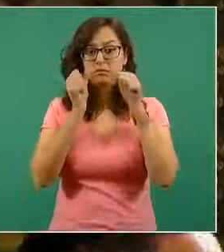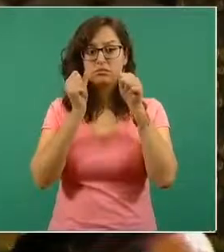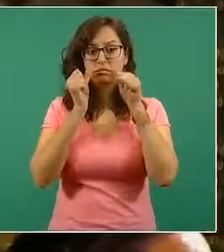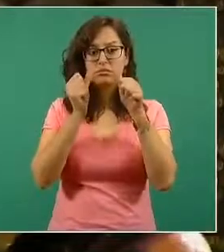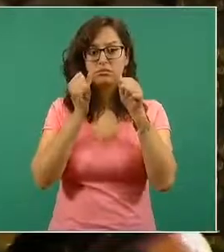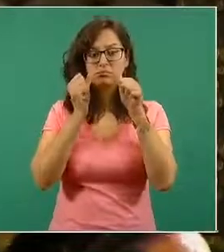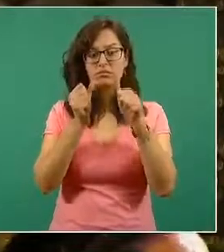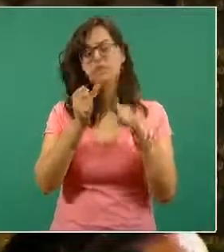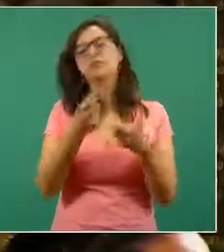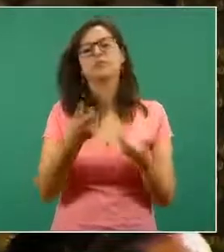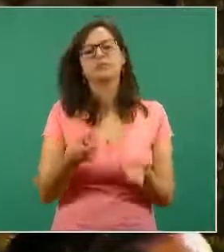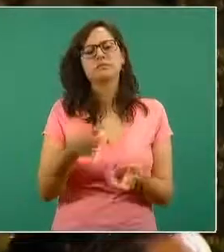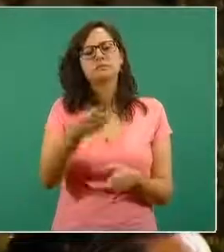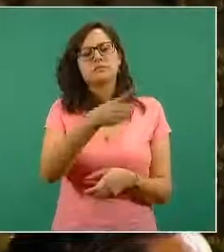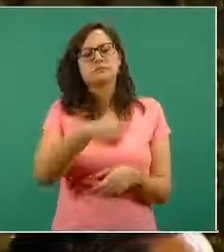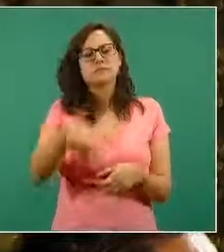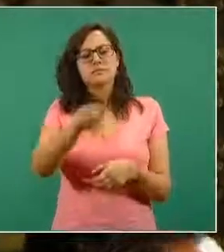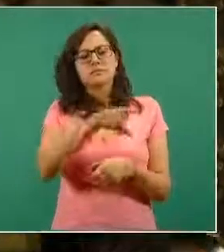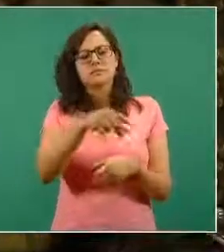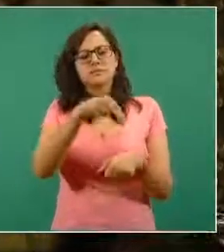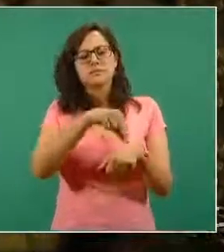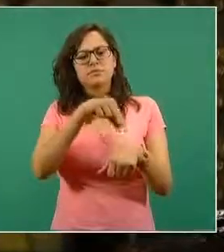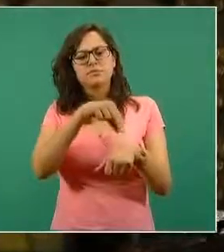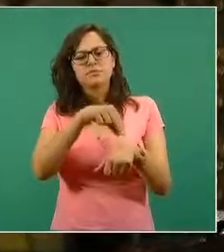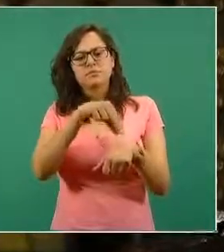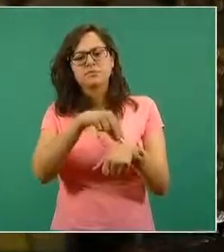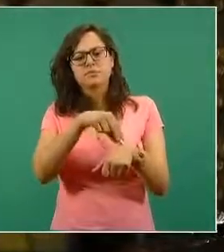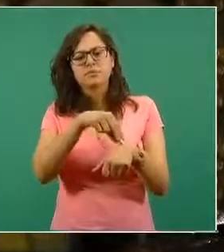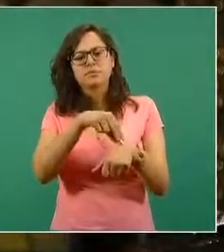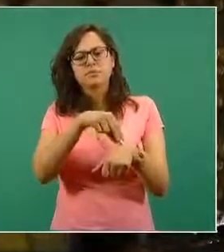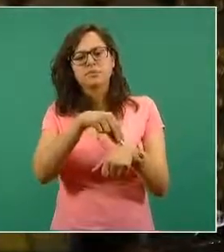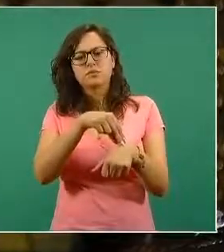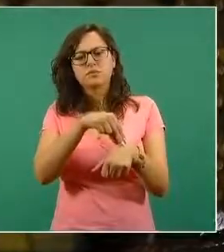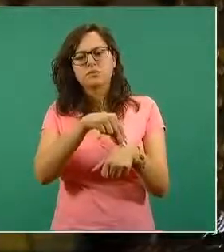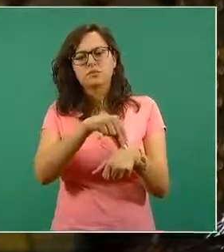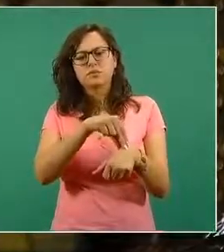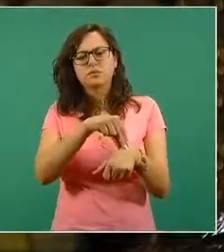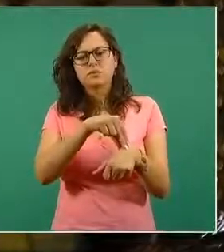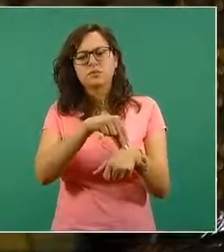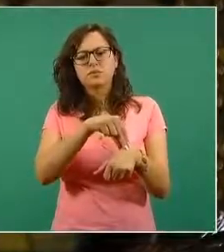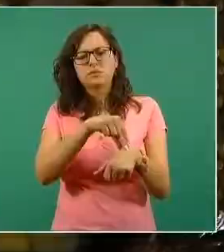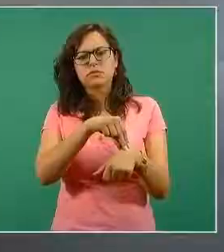esos médicos residentes, en dónde trabajaban los hospitales